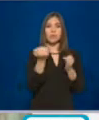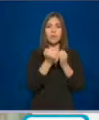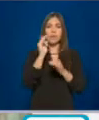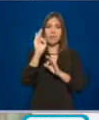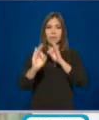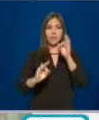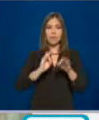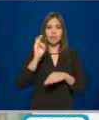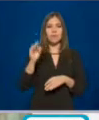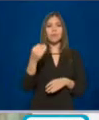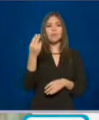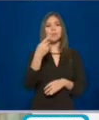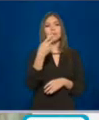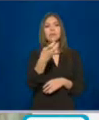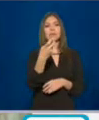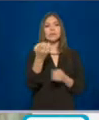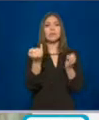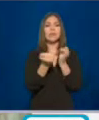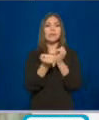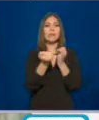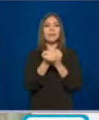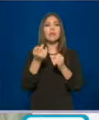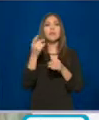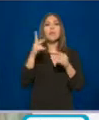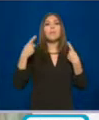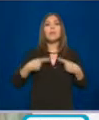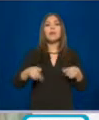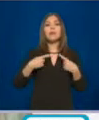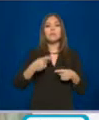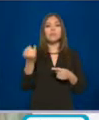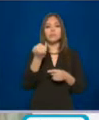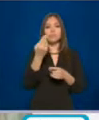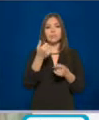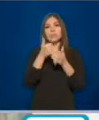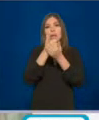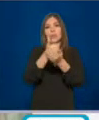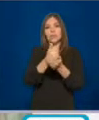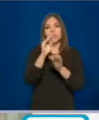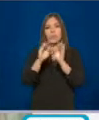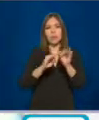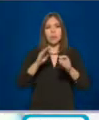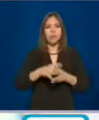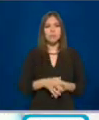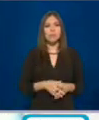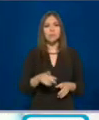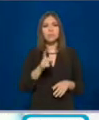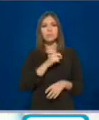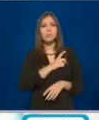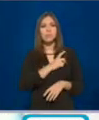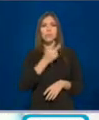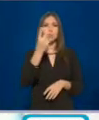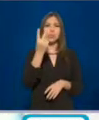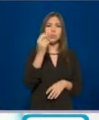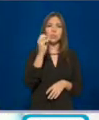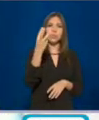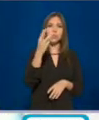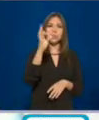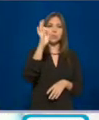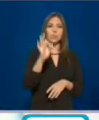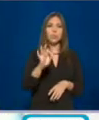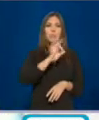tratamiento sintomático en ese tipo de pacientes. Solo un 2-3% de los casos puede